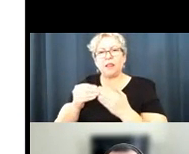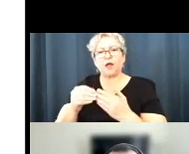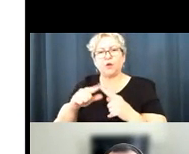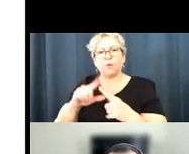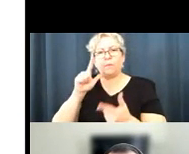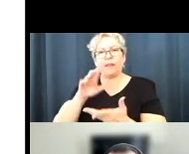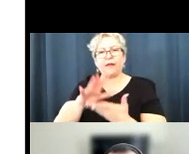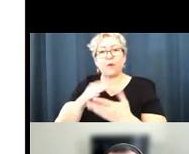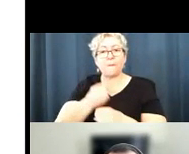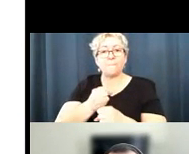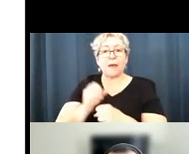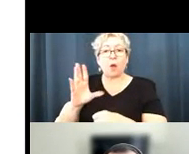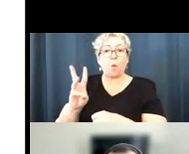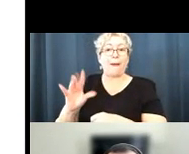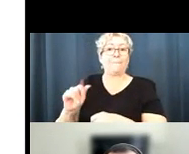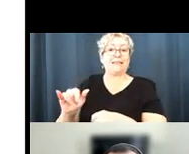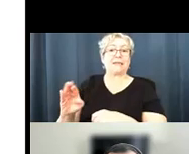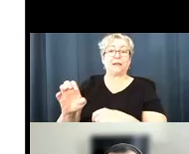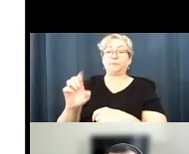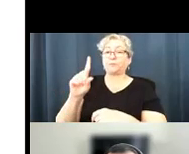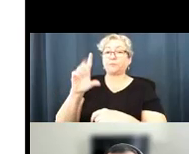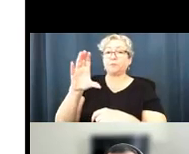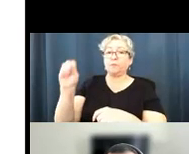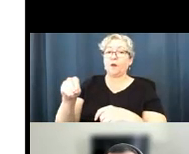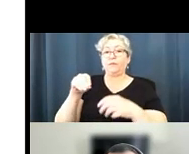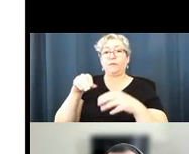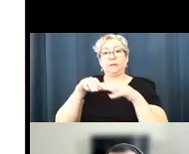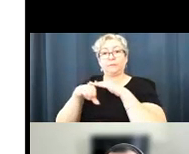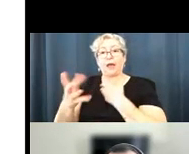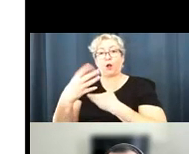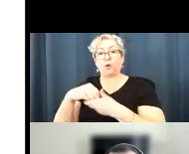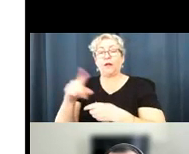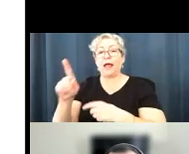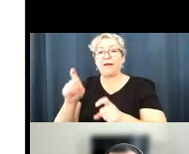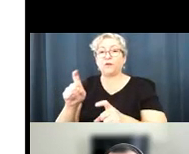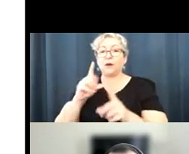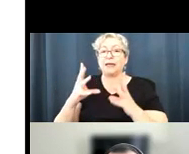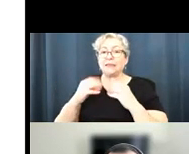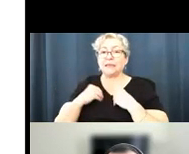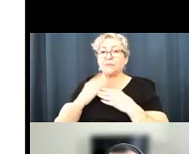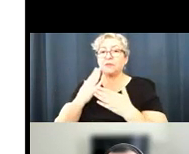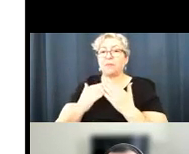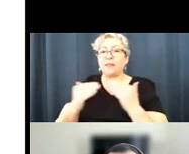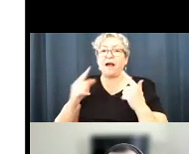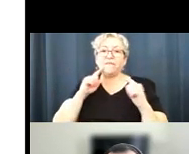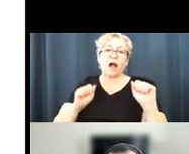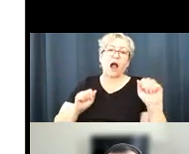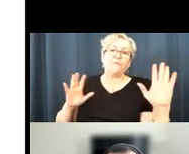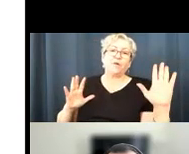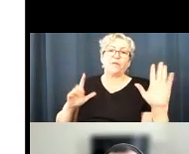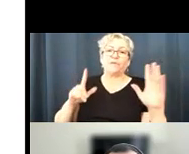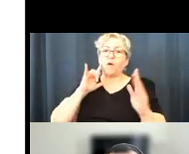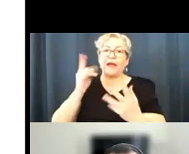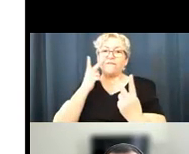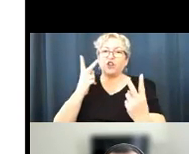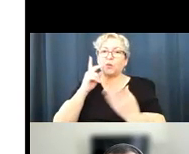le entienden que para hacer su website 100% accesible e inclusivo, tienen que aceptar algún